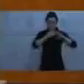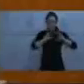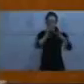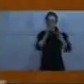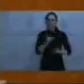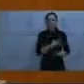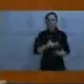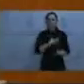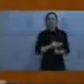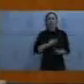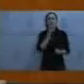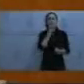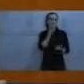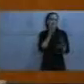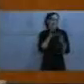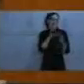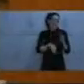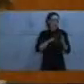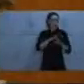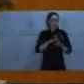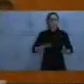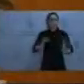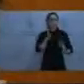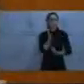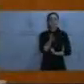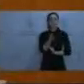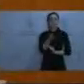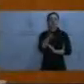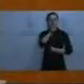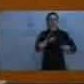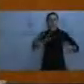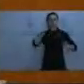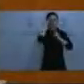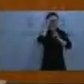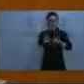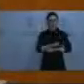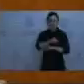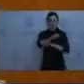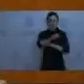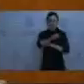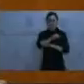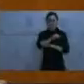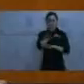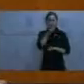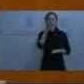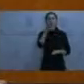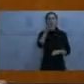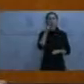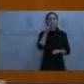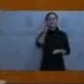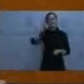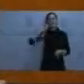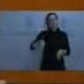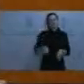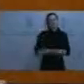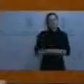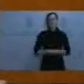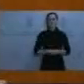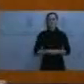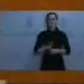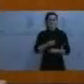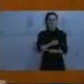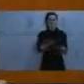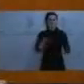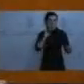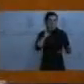cómoda, menos complicada y siempre perjudicando al ganadero. Solo tienen en cuenta, para que todo el mundo se entere,